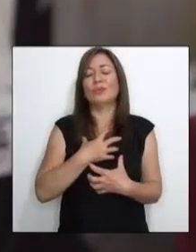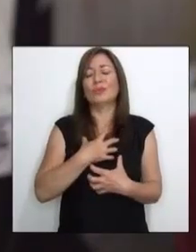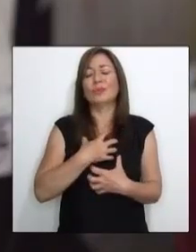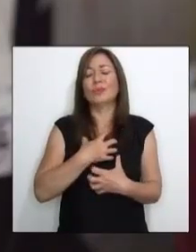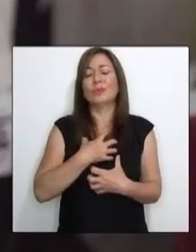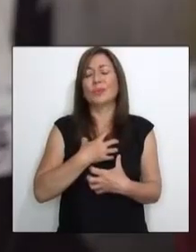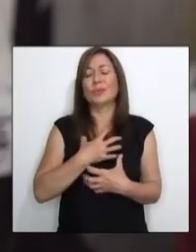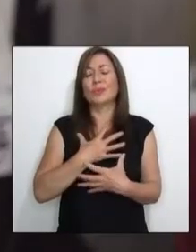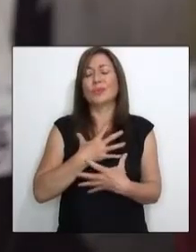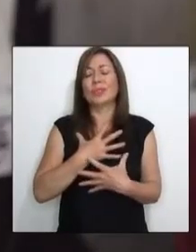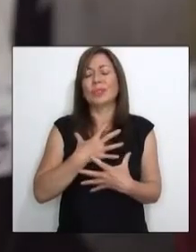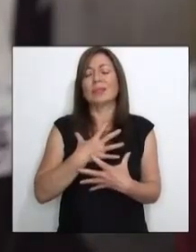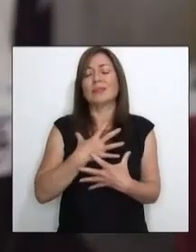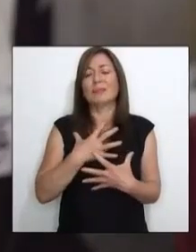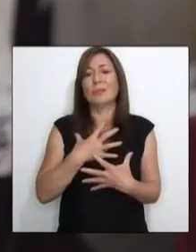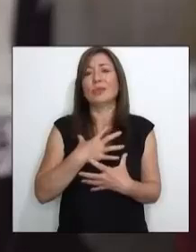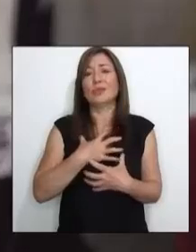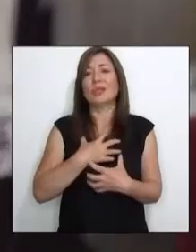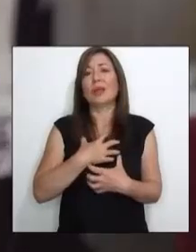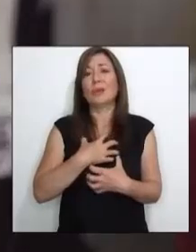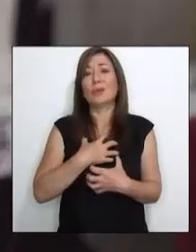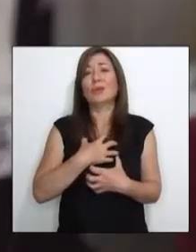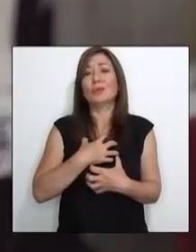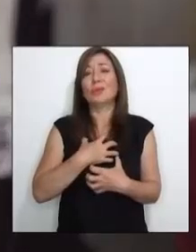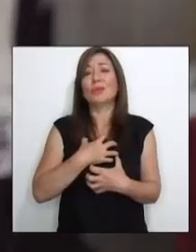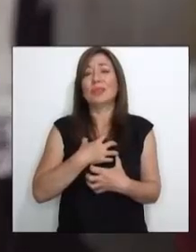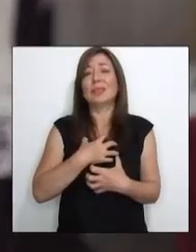Siento angustia, mucha angustia.